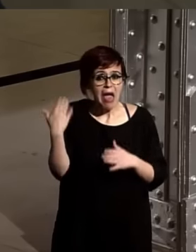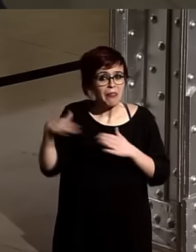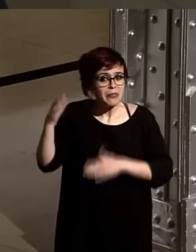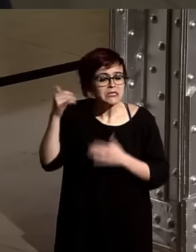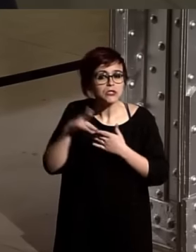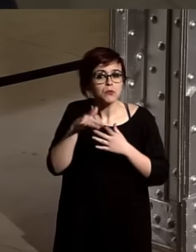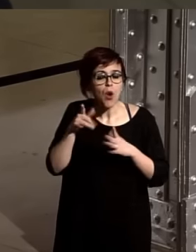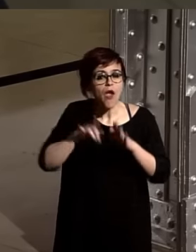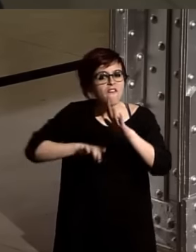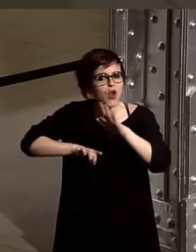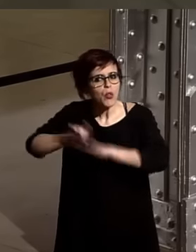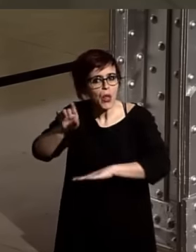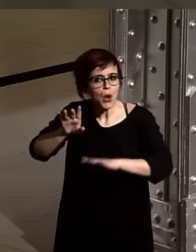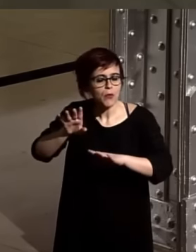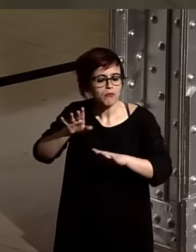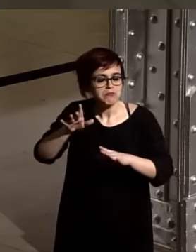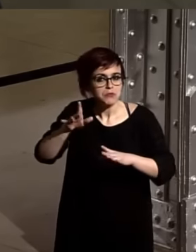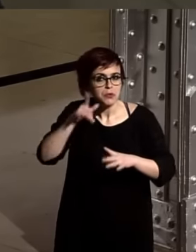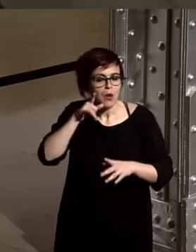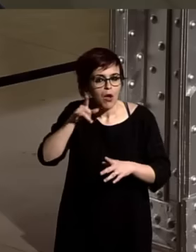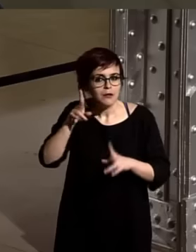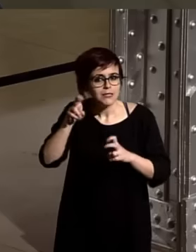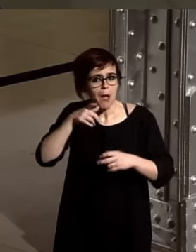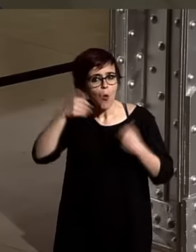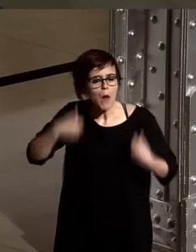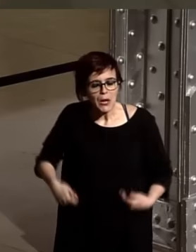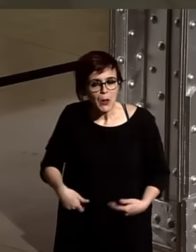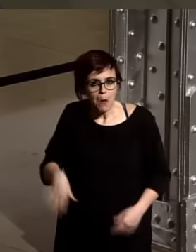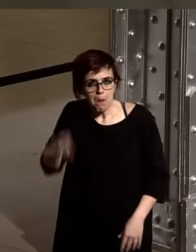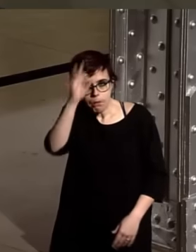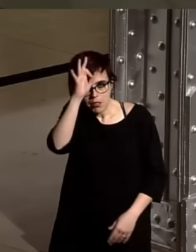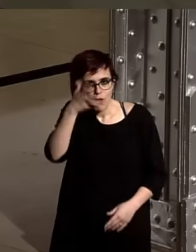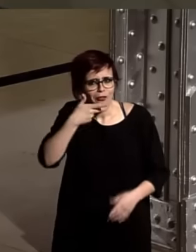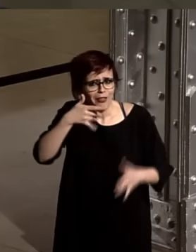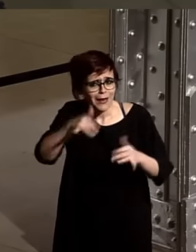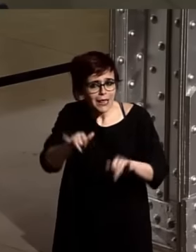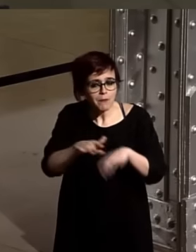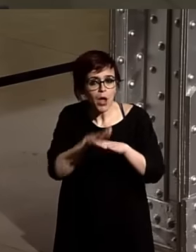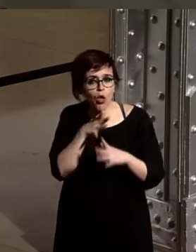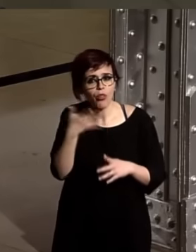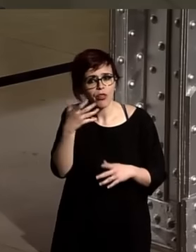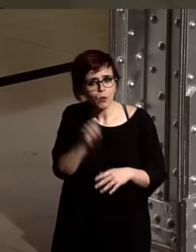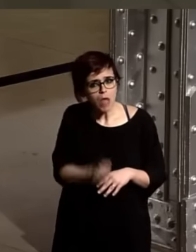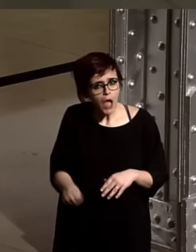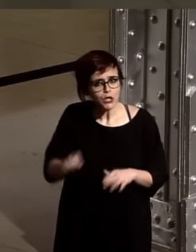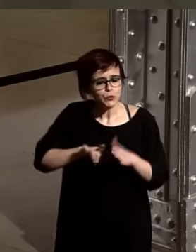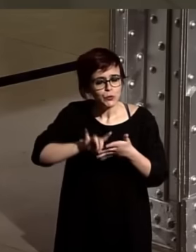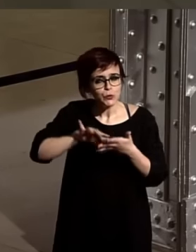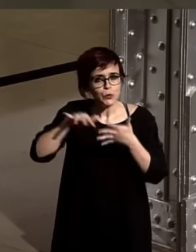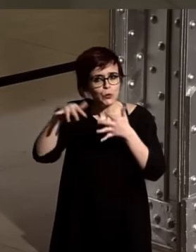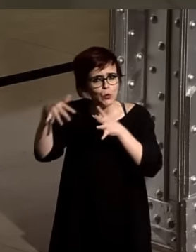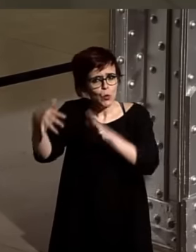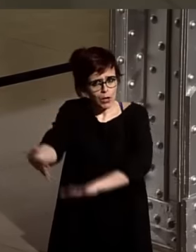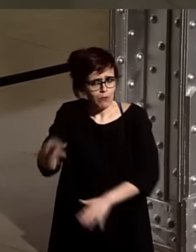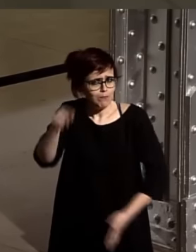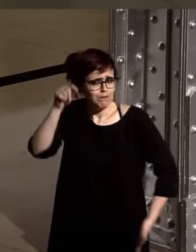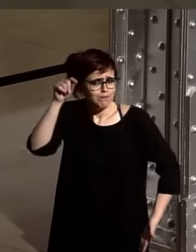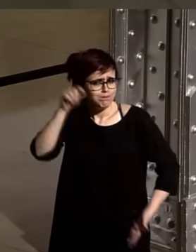humana y los últimos 50 años incluso Pues el el el eh el cambio ha sido tan tan